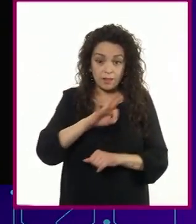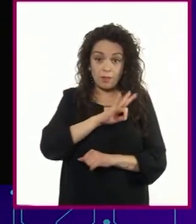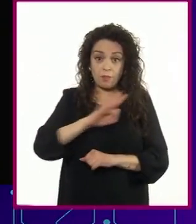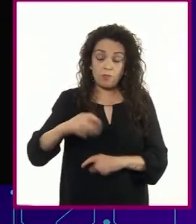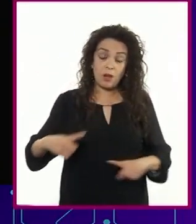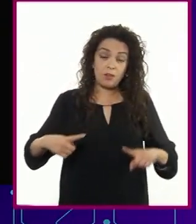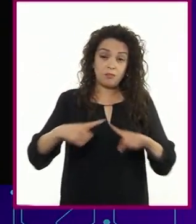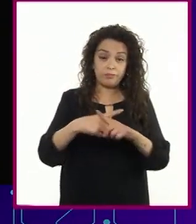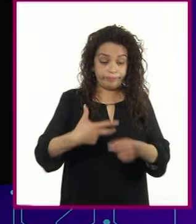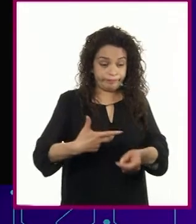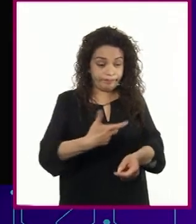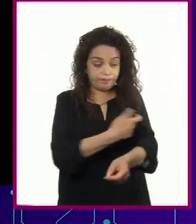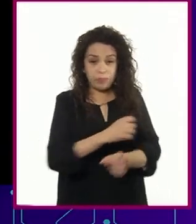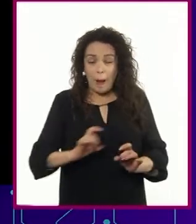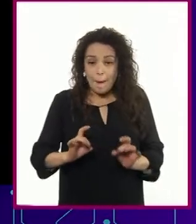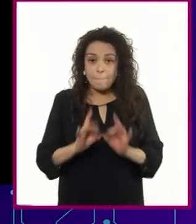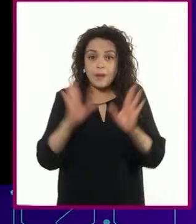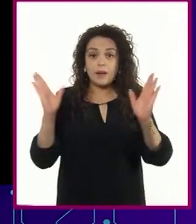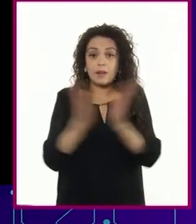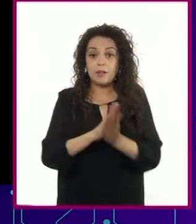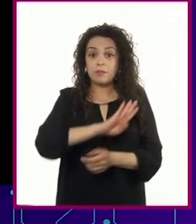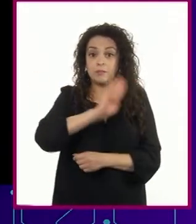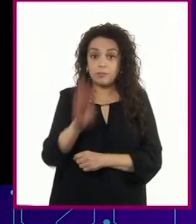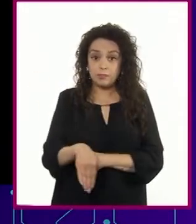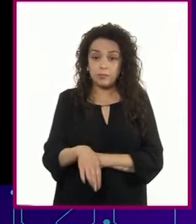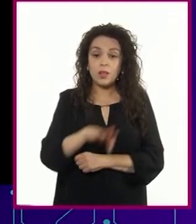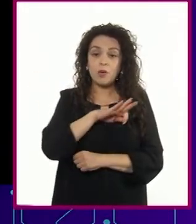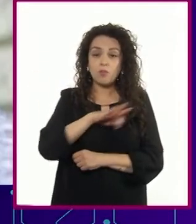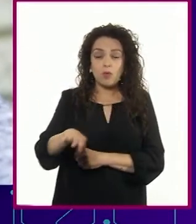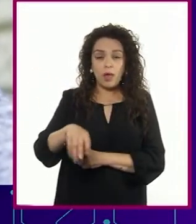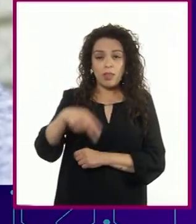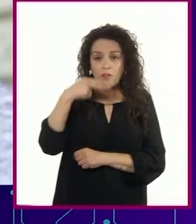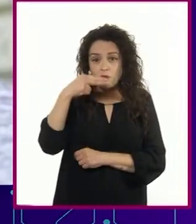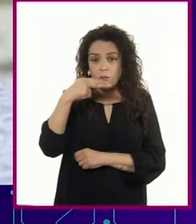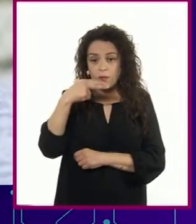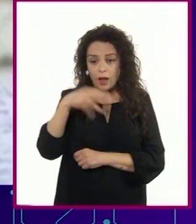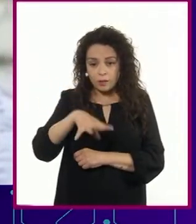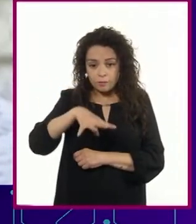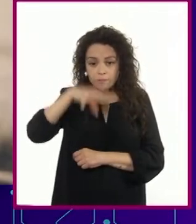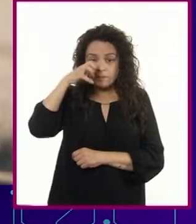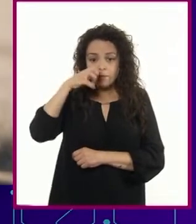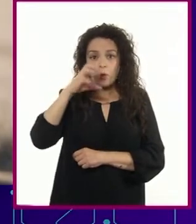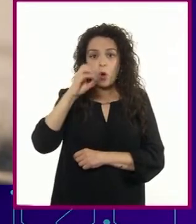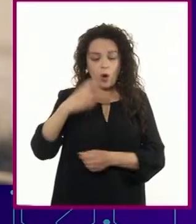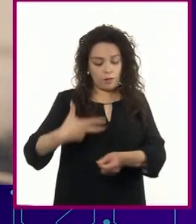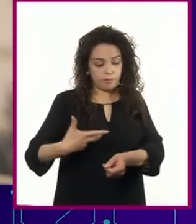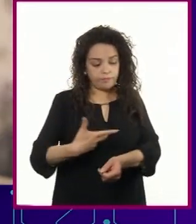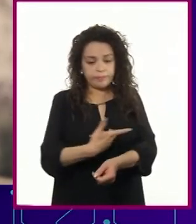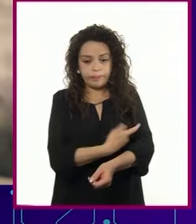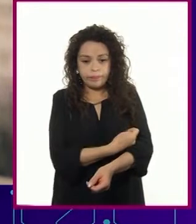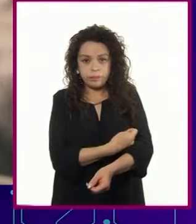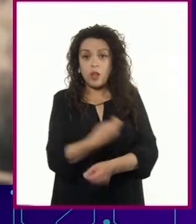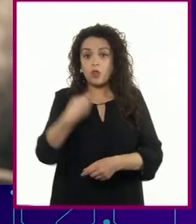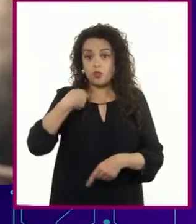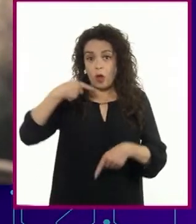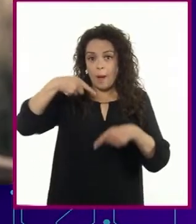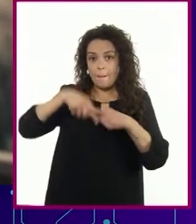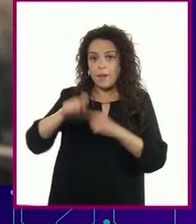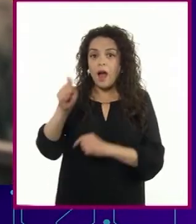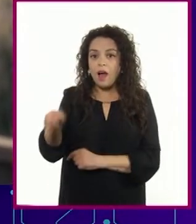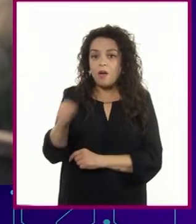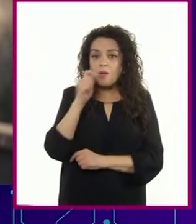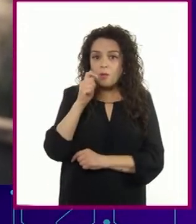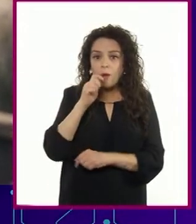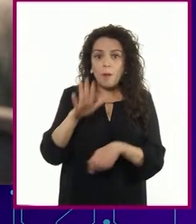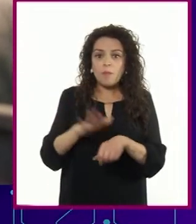y podrías morir. Se puede fumar, aspirar e inyectarse con una aguja. Yo empecé fumando heroína porque me dijeron